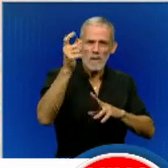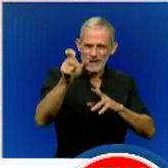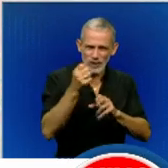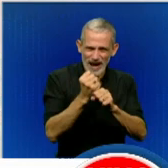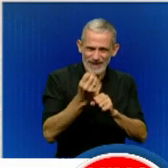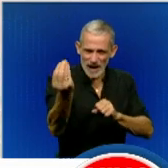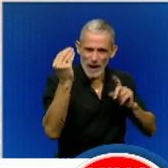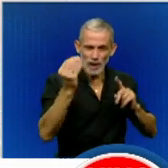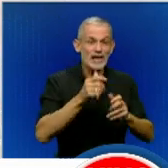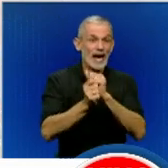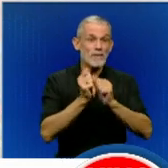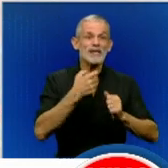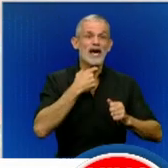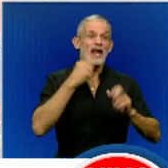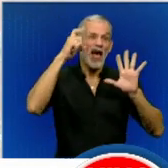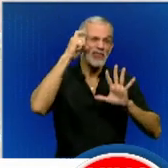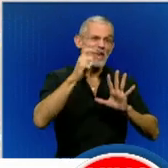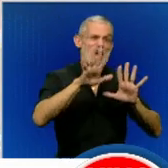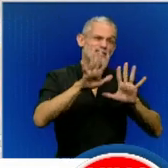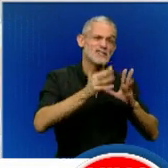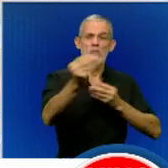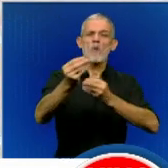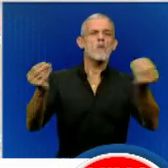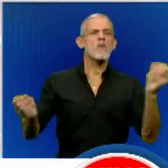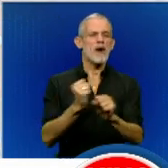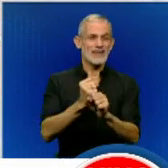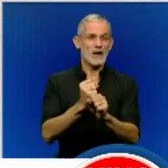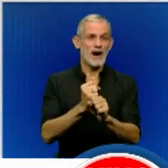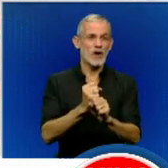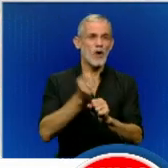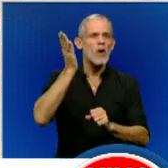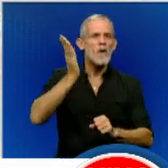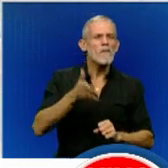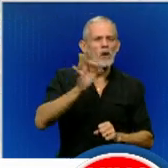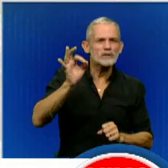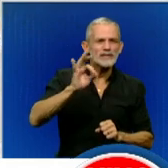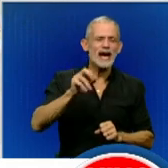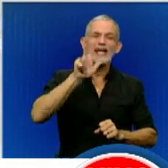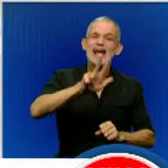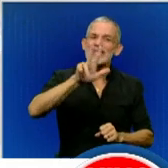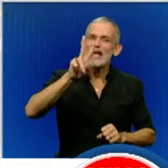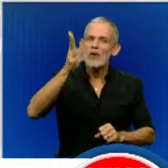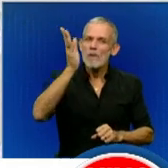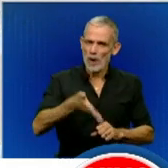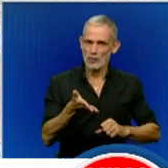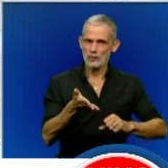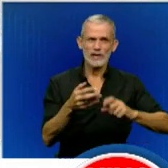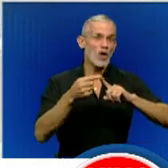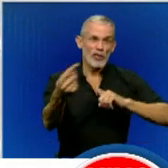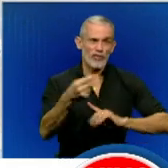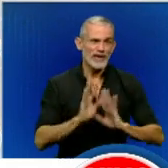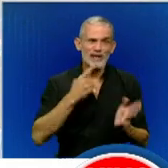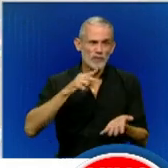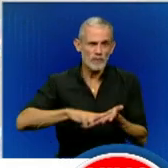que quiera generar 10 puestos de trabajo va a tener una tasa del 32% directo del